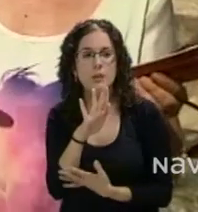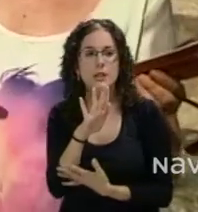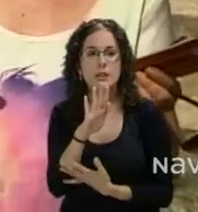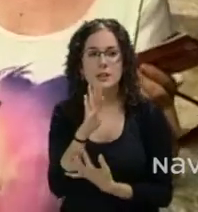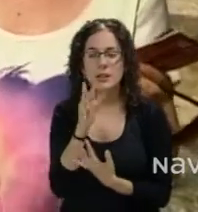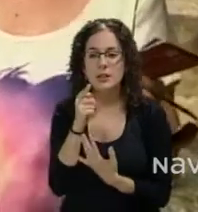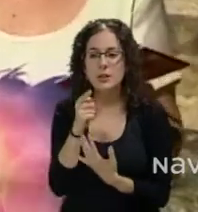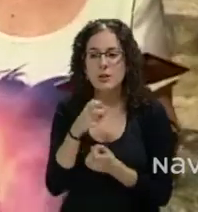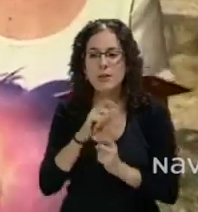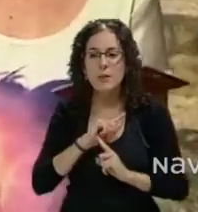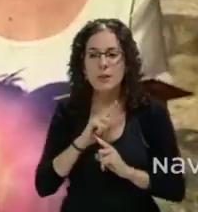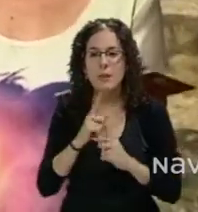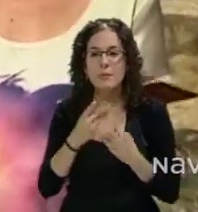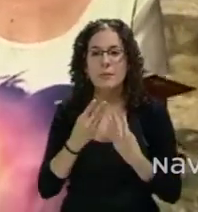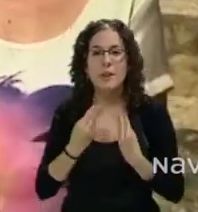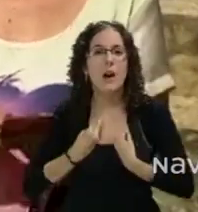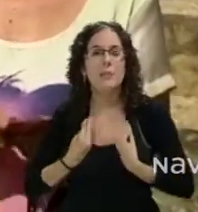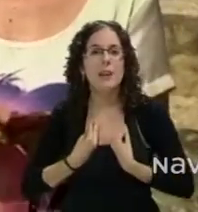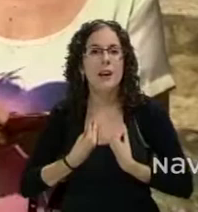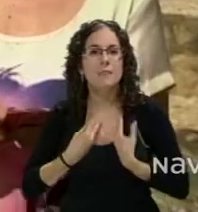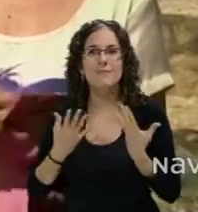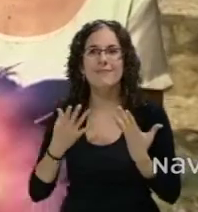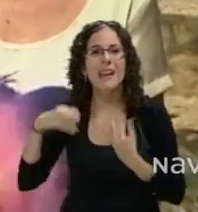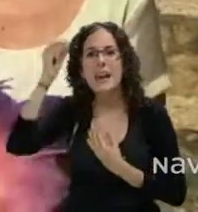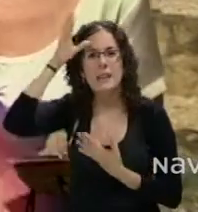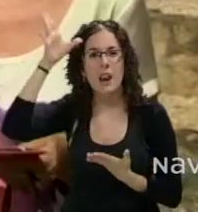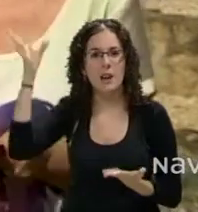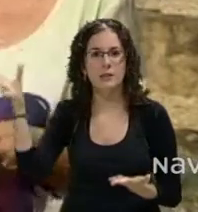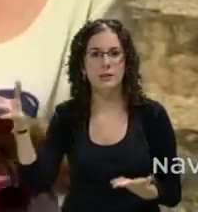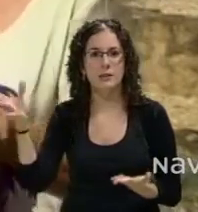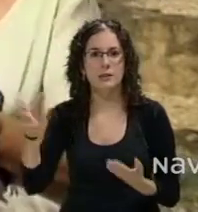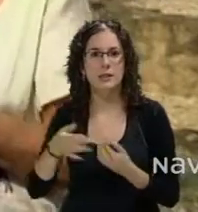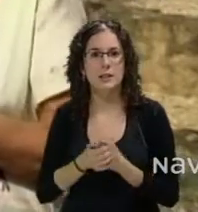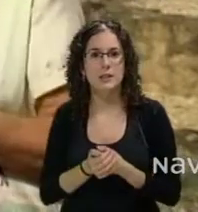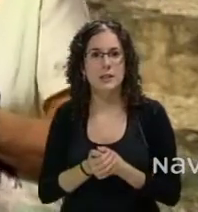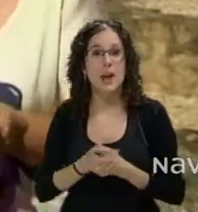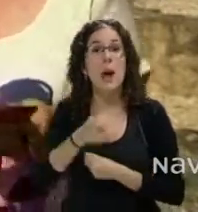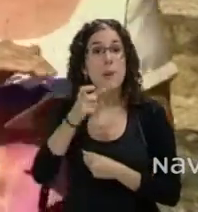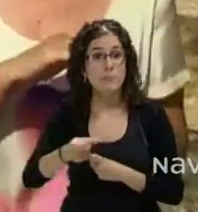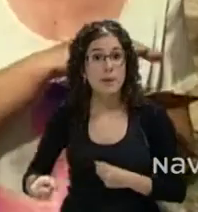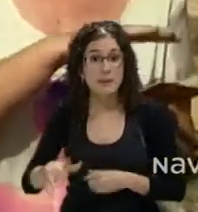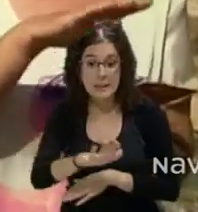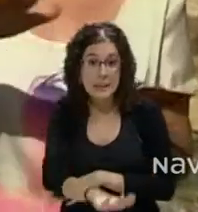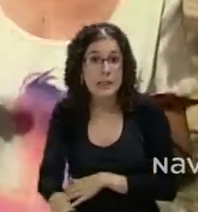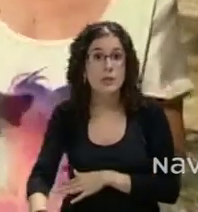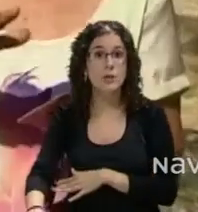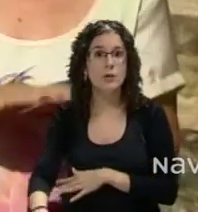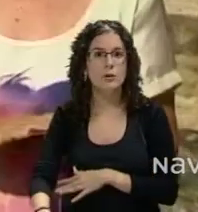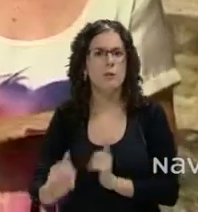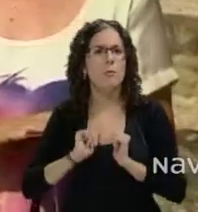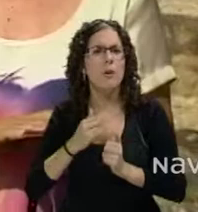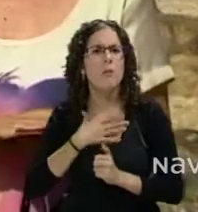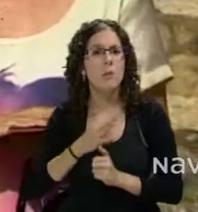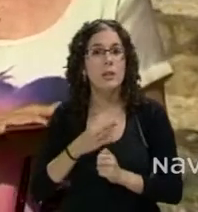que determinan una vida inteligente. Se puede iniciar a niños pequeños en recorridos